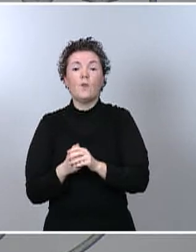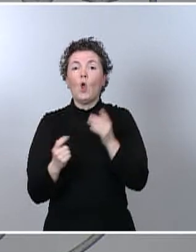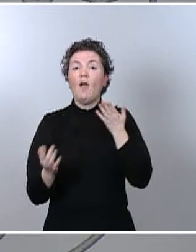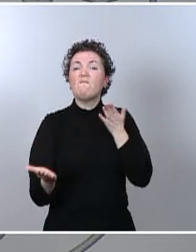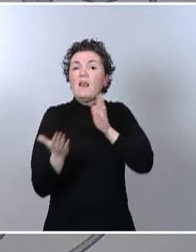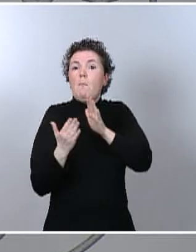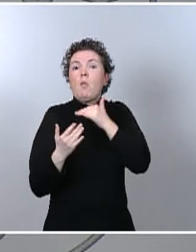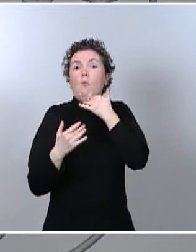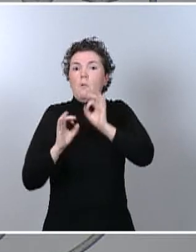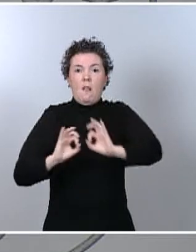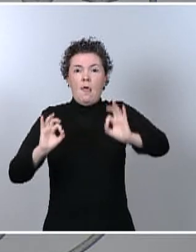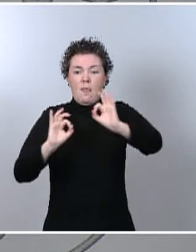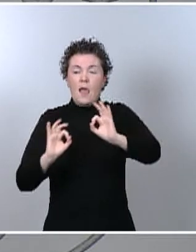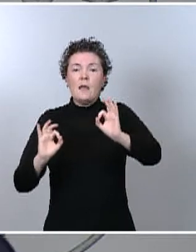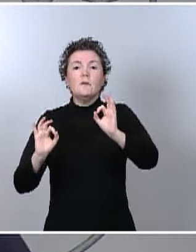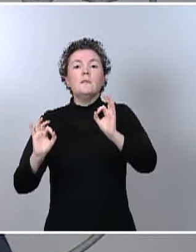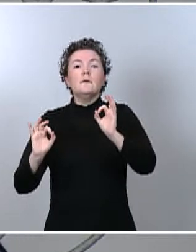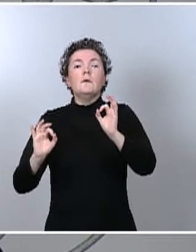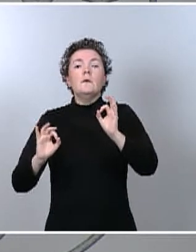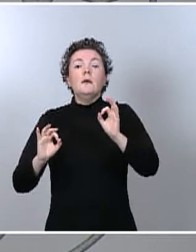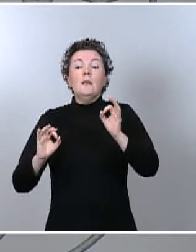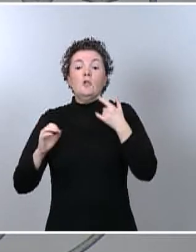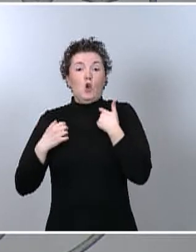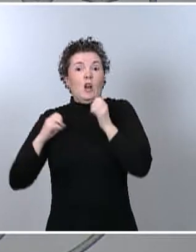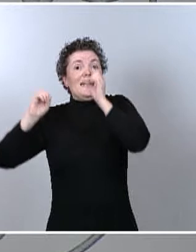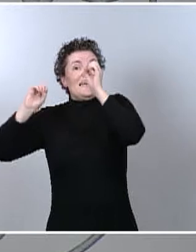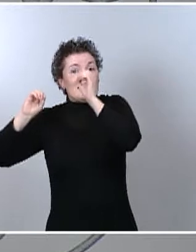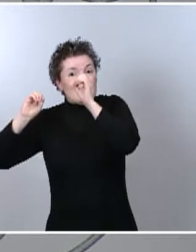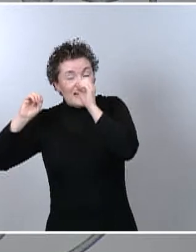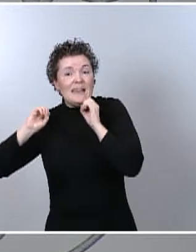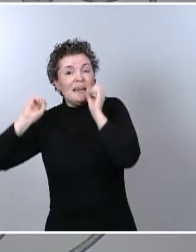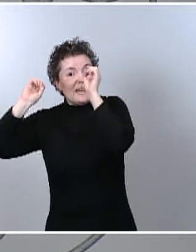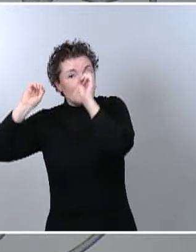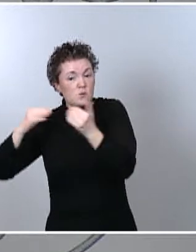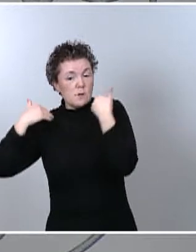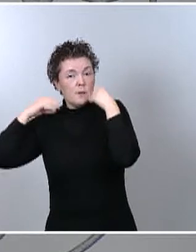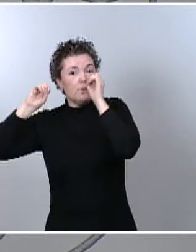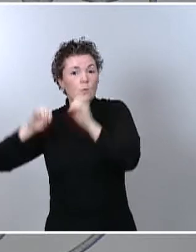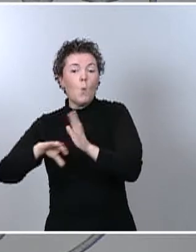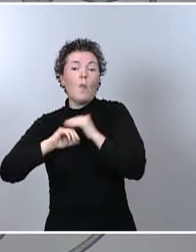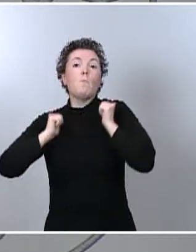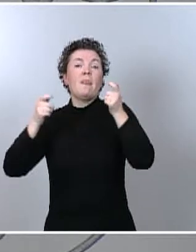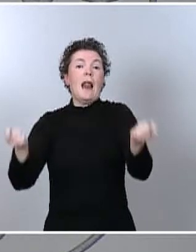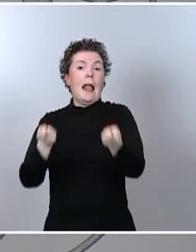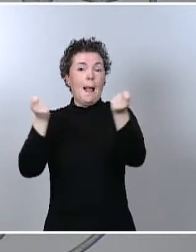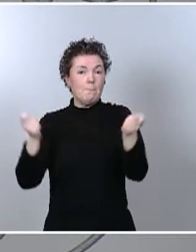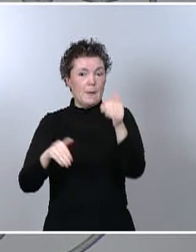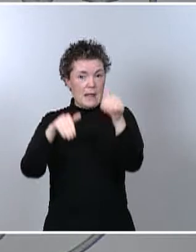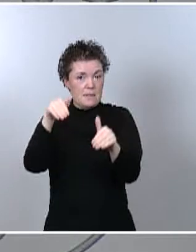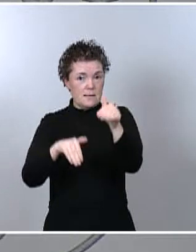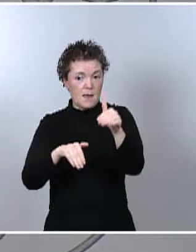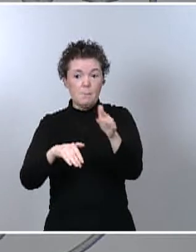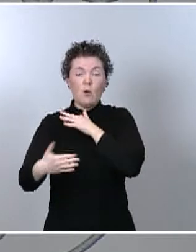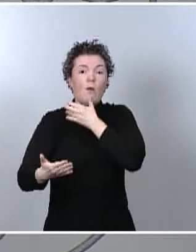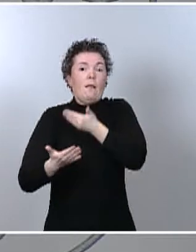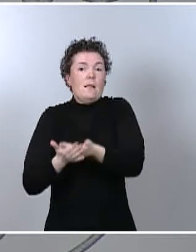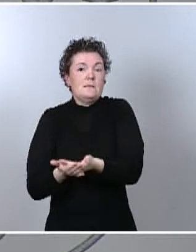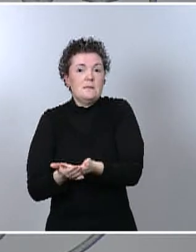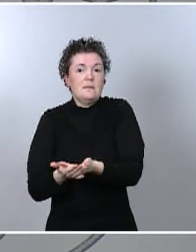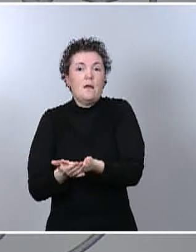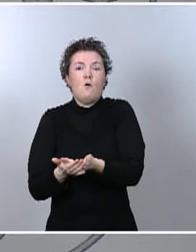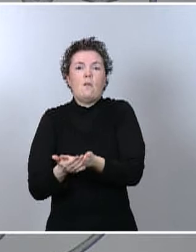y tienen todo el apoyo del Ministerio y de este ministro, ¿no? Y respecto a la segunda pregunta que me formula, pues yo vuelvo a insistir en lo que ya he dicho, no voy a entrar en